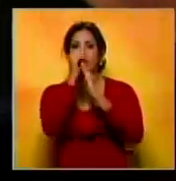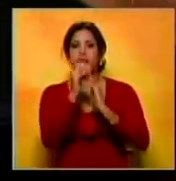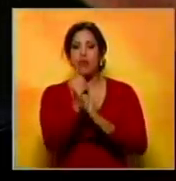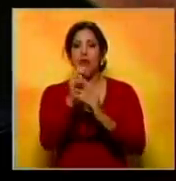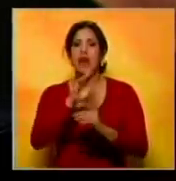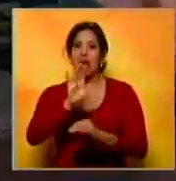Roma